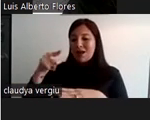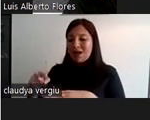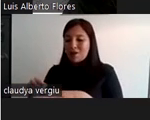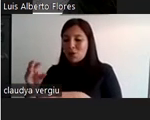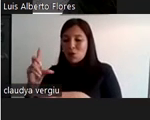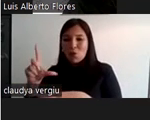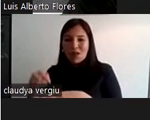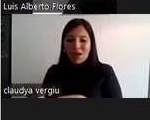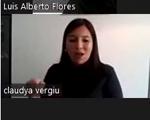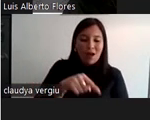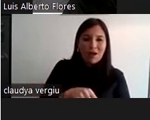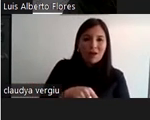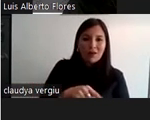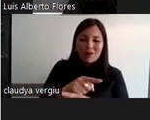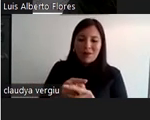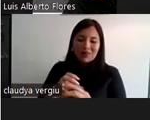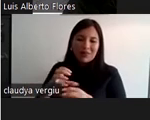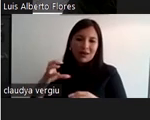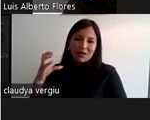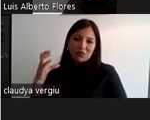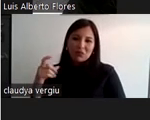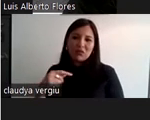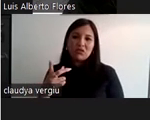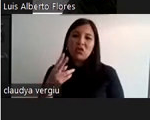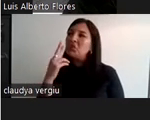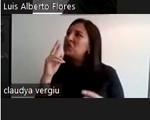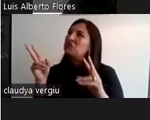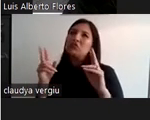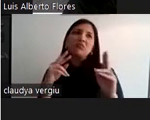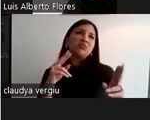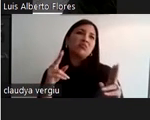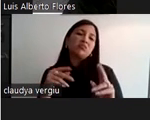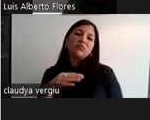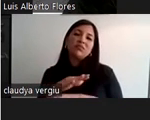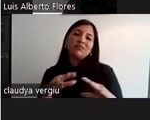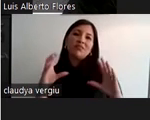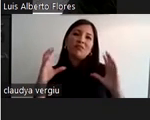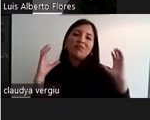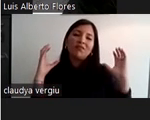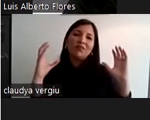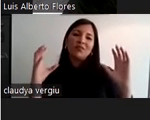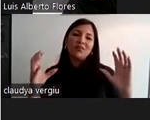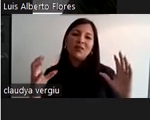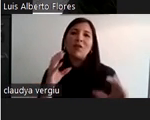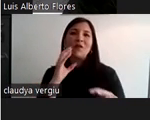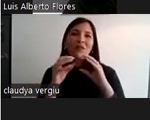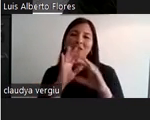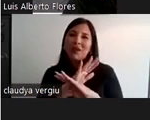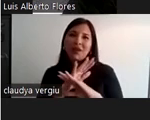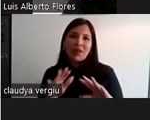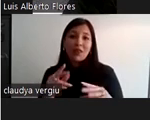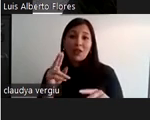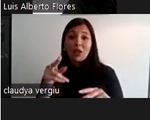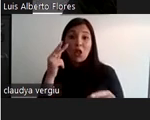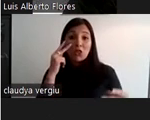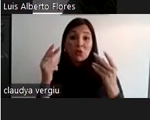turístico a otro a veces en el transporte solamente a veces ven digamos el desierto y no se dice nada el turista